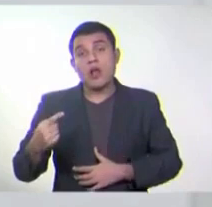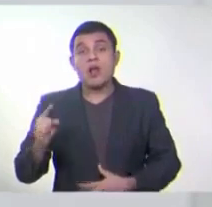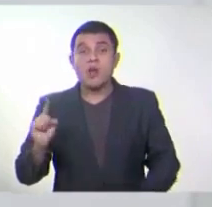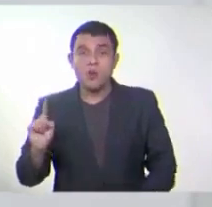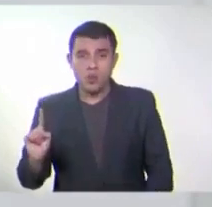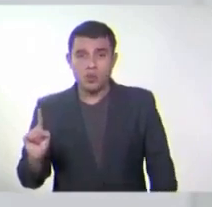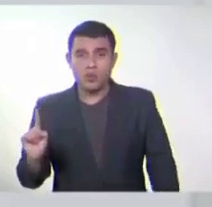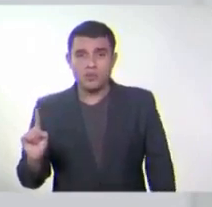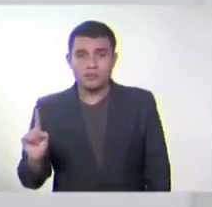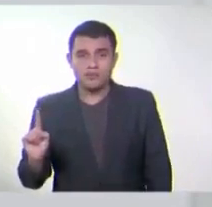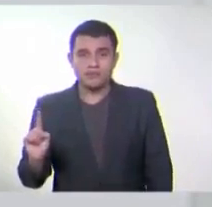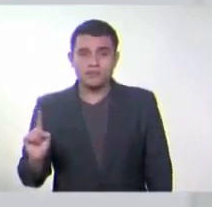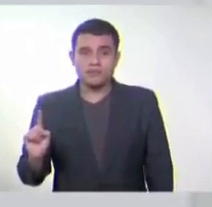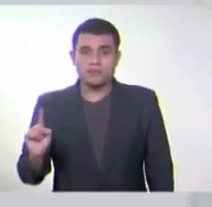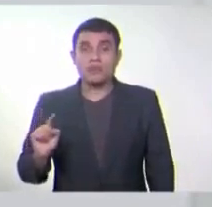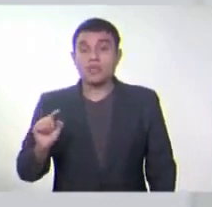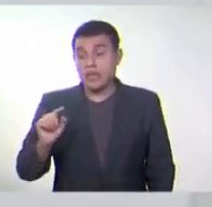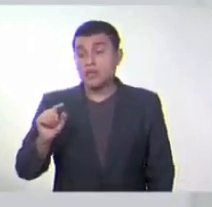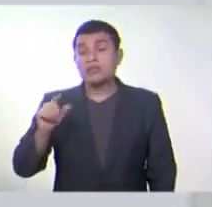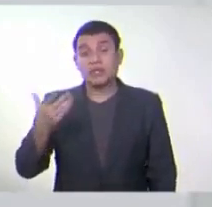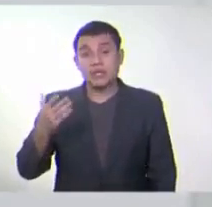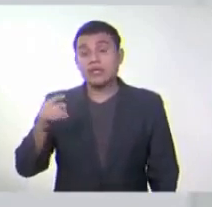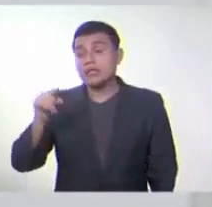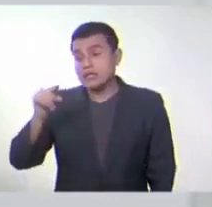aritméticamente positivo.